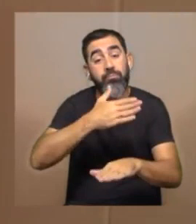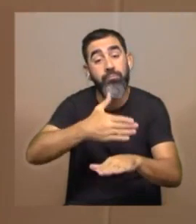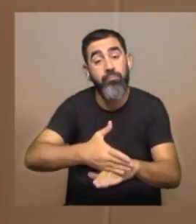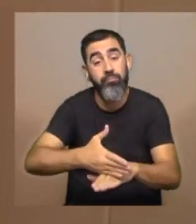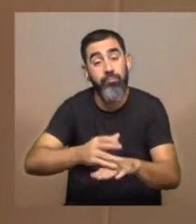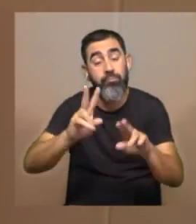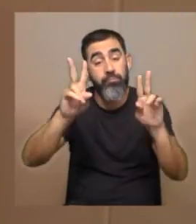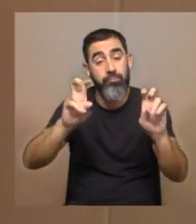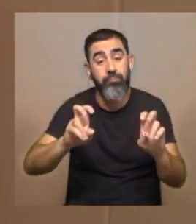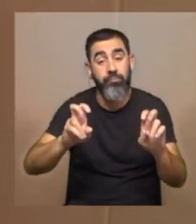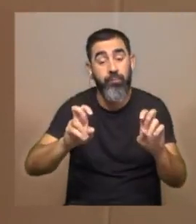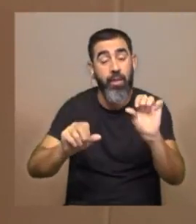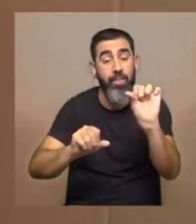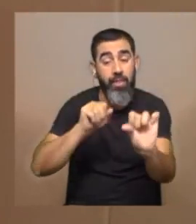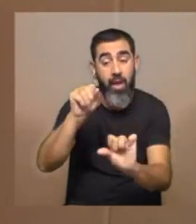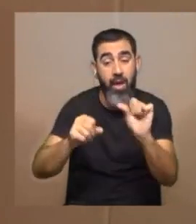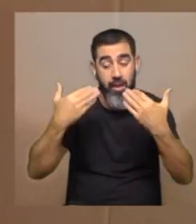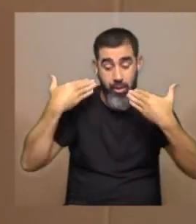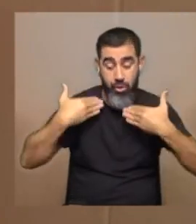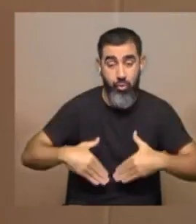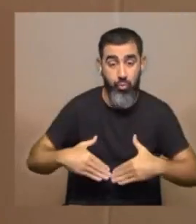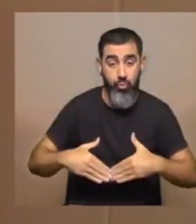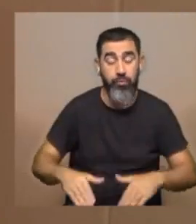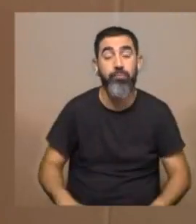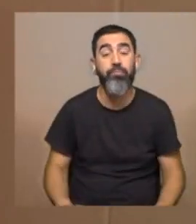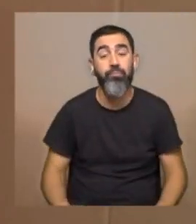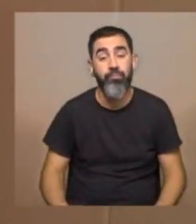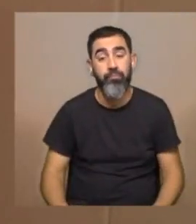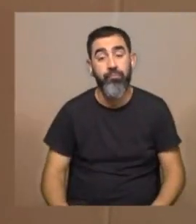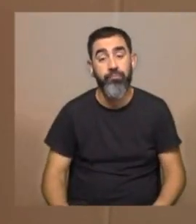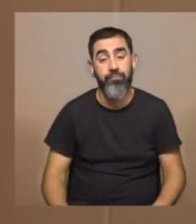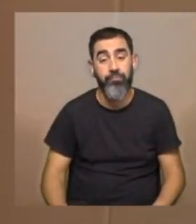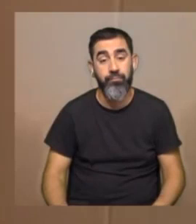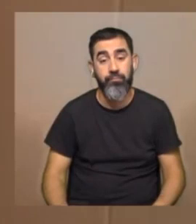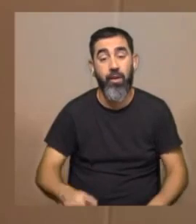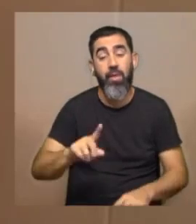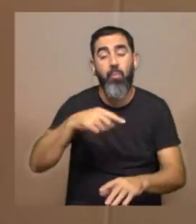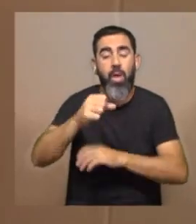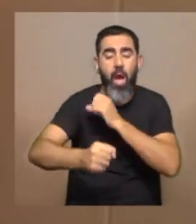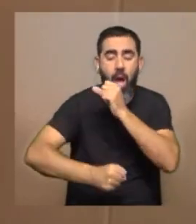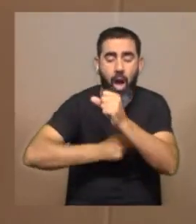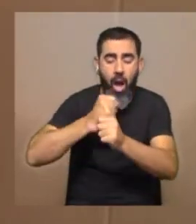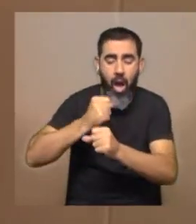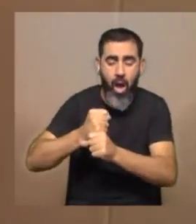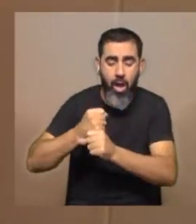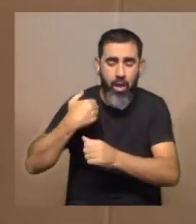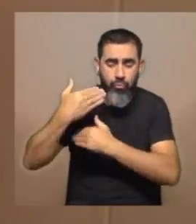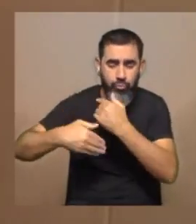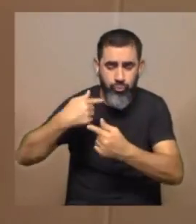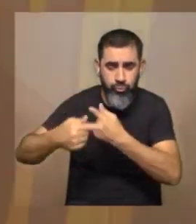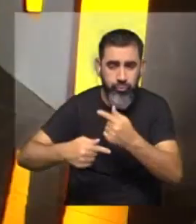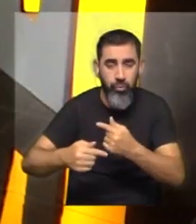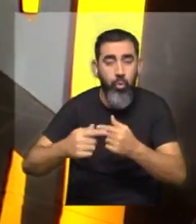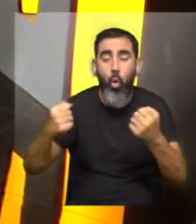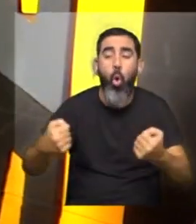sus efectos dañinos, por decirlo de esa forma, sus efectos deleterios, ocurren después de años de que eso se produce, ¿verdad? No es